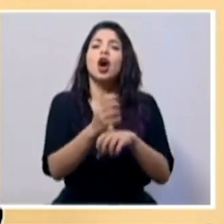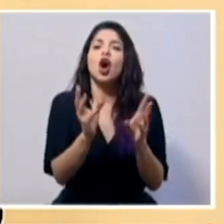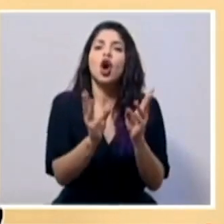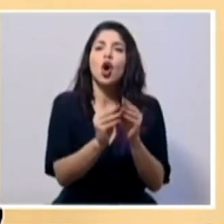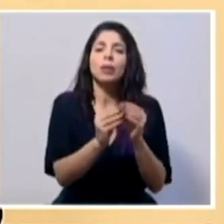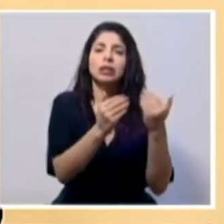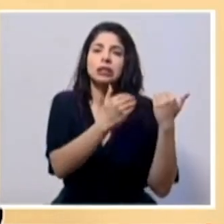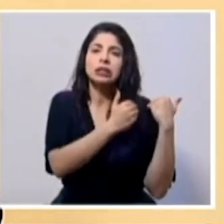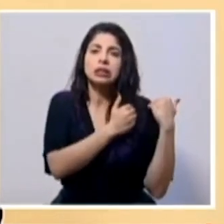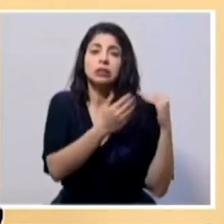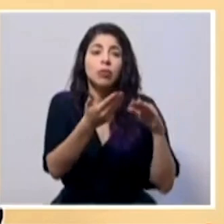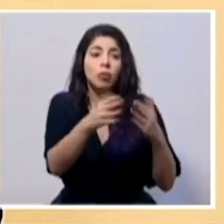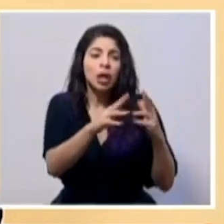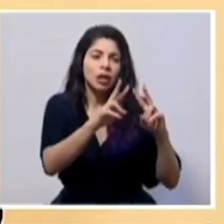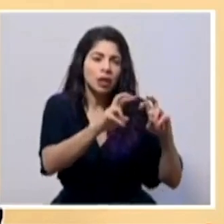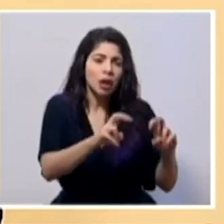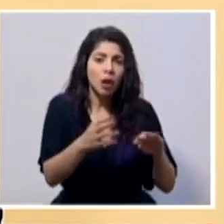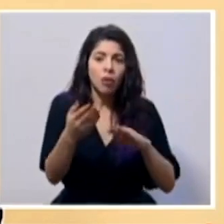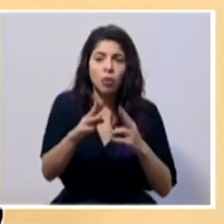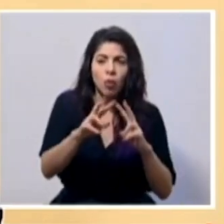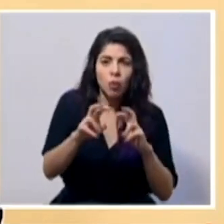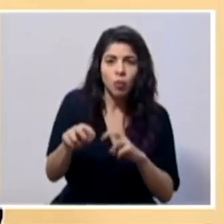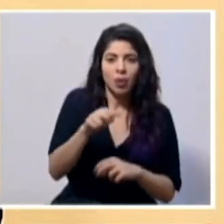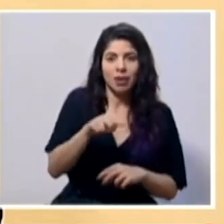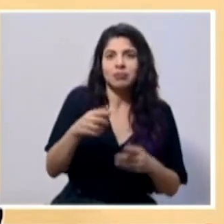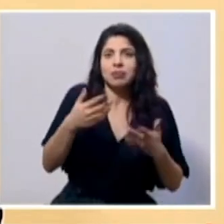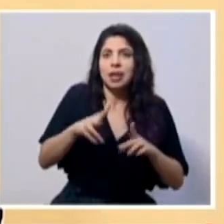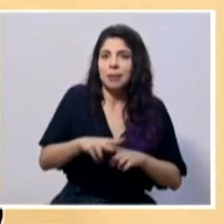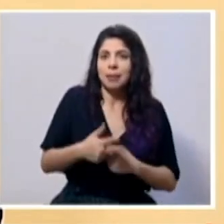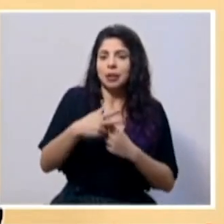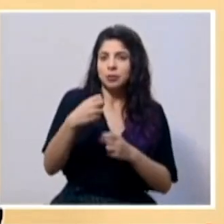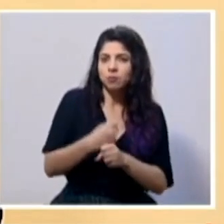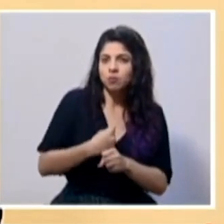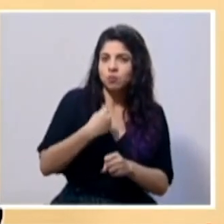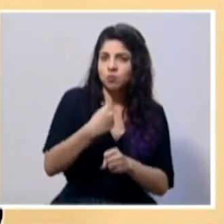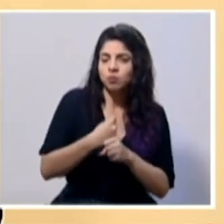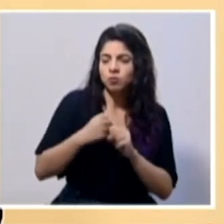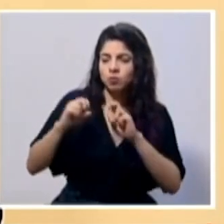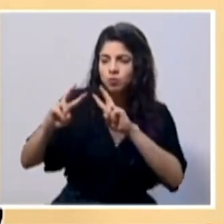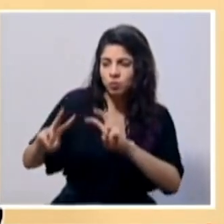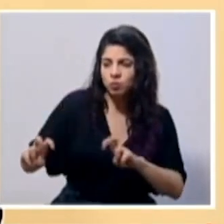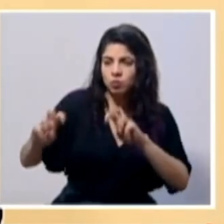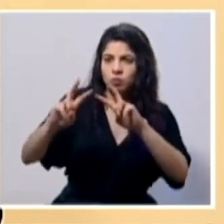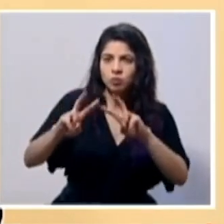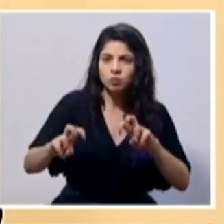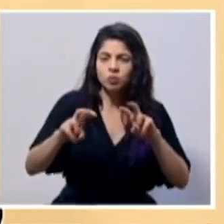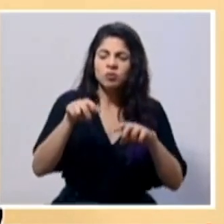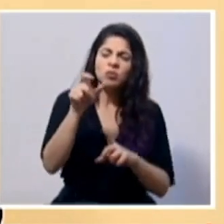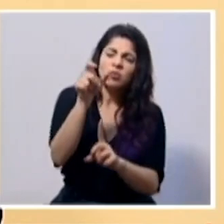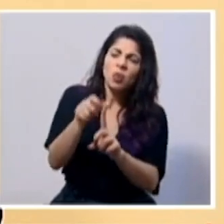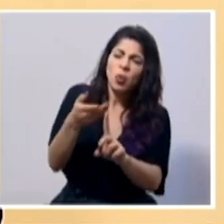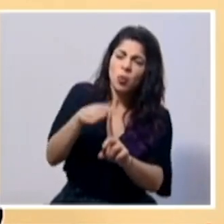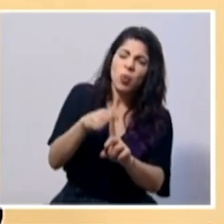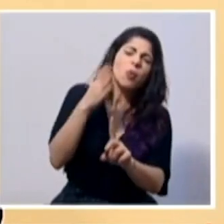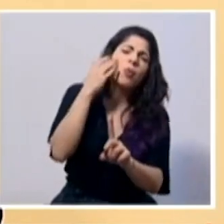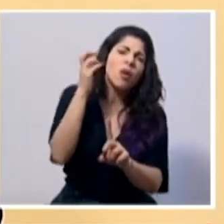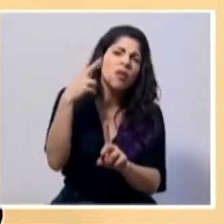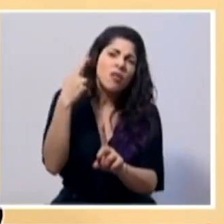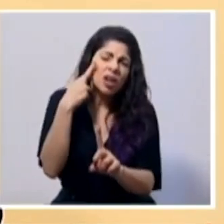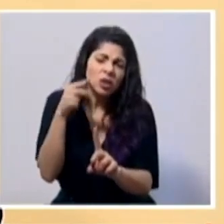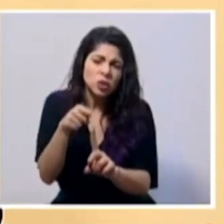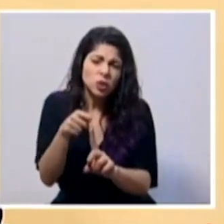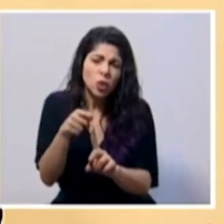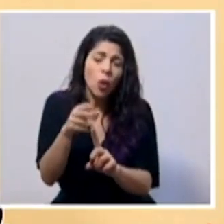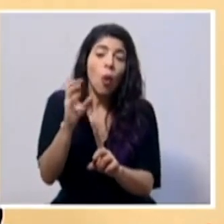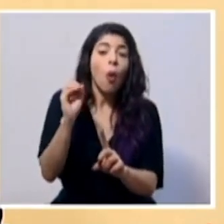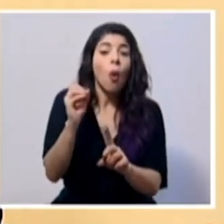mortalidad que también ha estado ya dando sus primeros pasos en lo que es analizar las causas de muerte, si murió por o